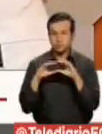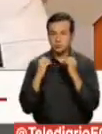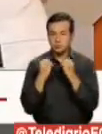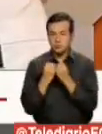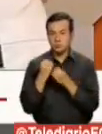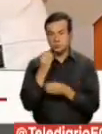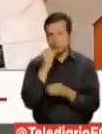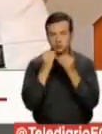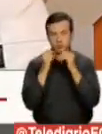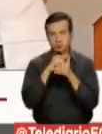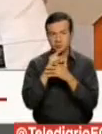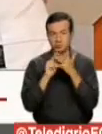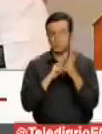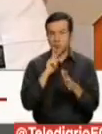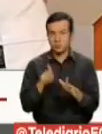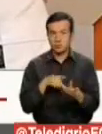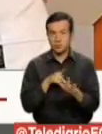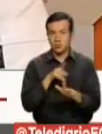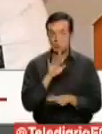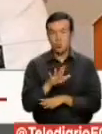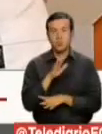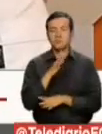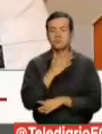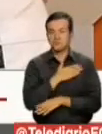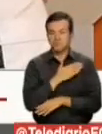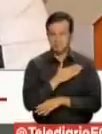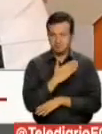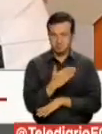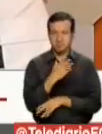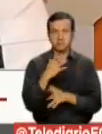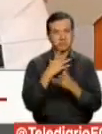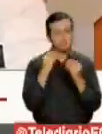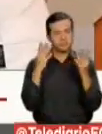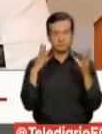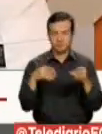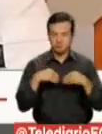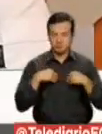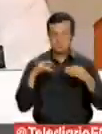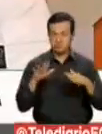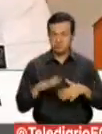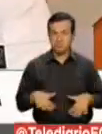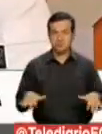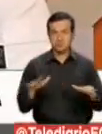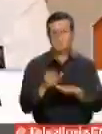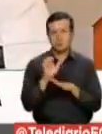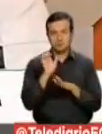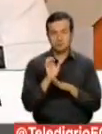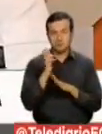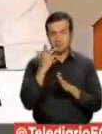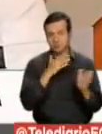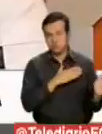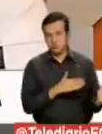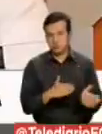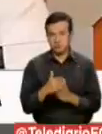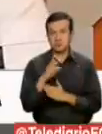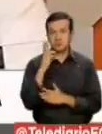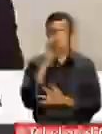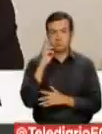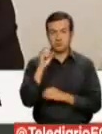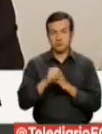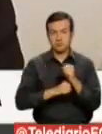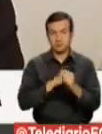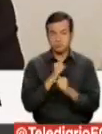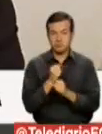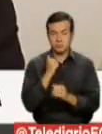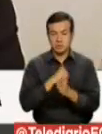Organizaciones Gastronómicas Profesionales, con mucha credibilidad y mucha aceptación en todo el continente. Se viene realizando ya por 16 años.